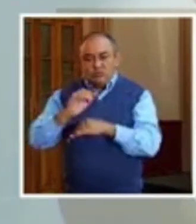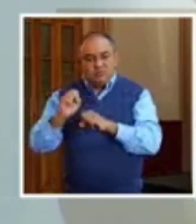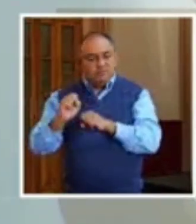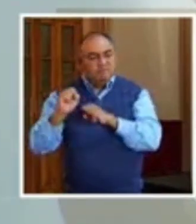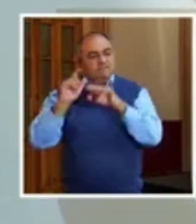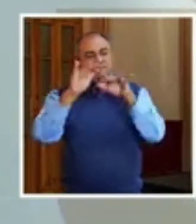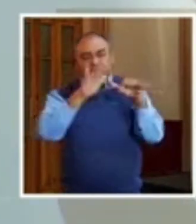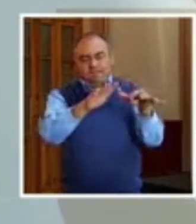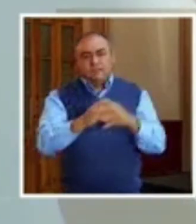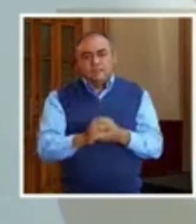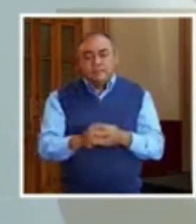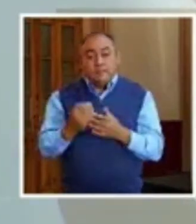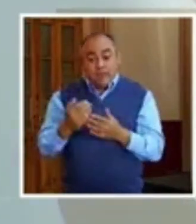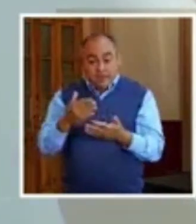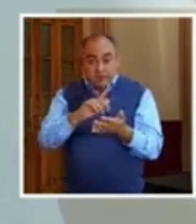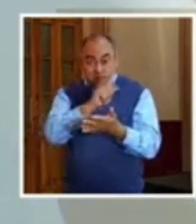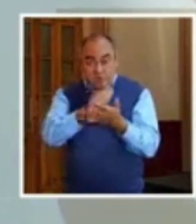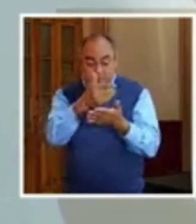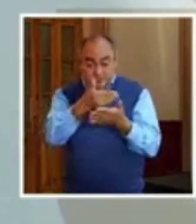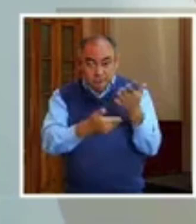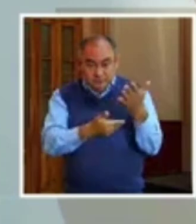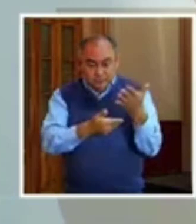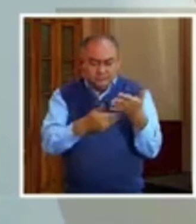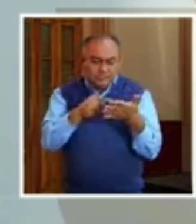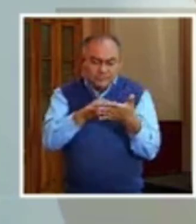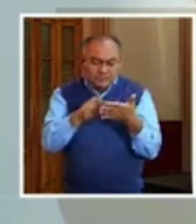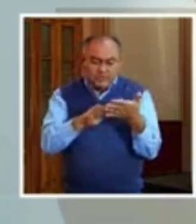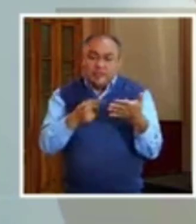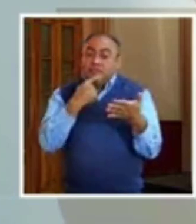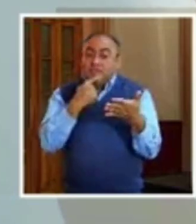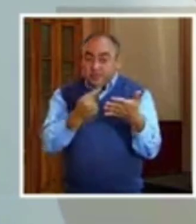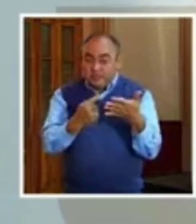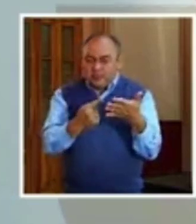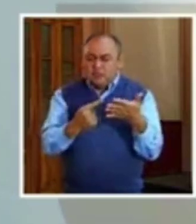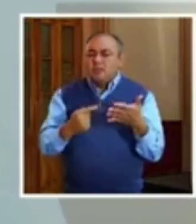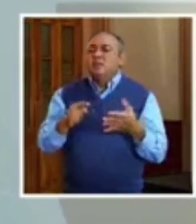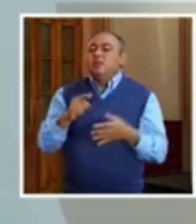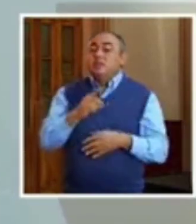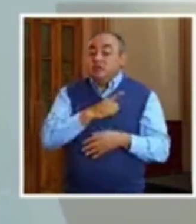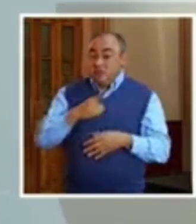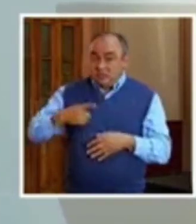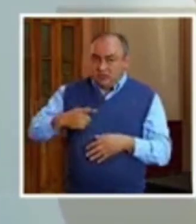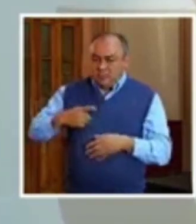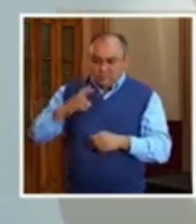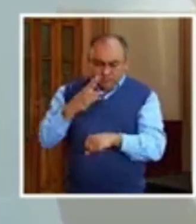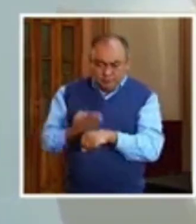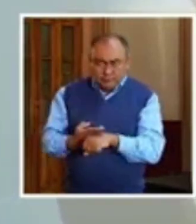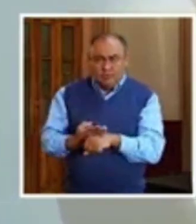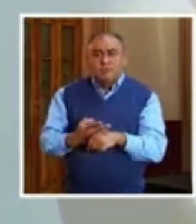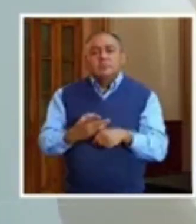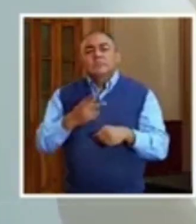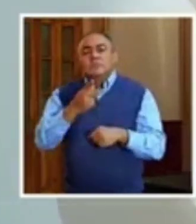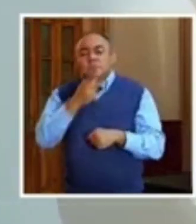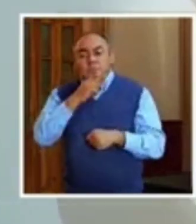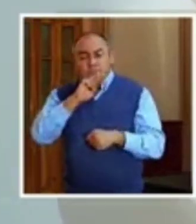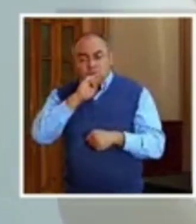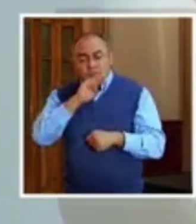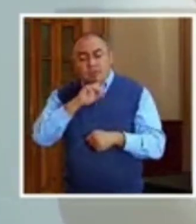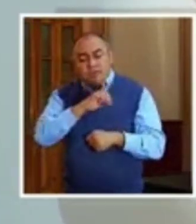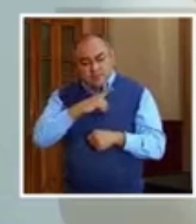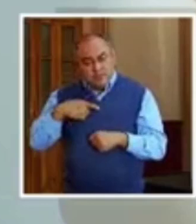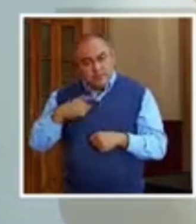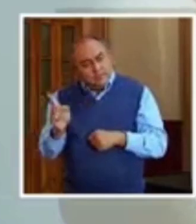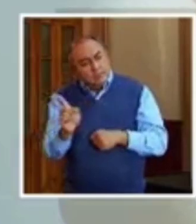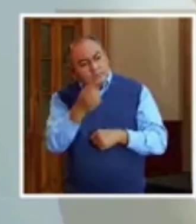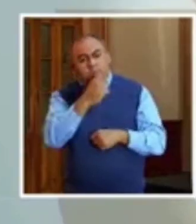local establecen una responsabilidad cívica de los padres de llevar a los niños a la escuela.